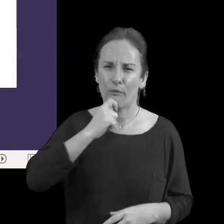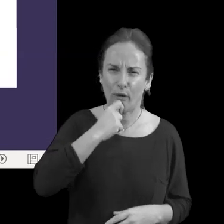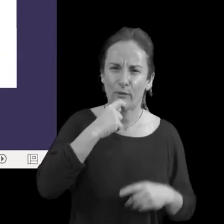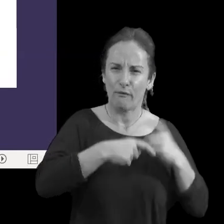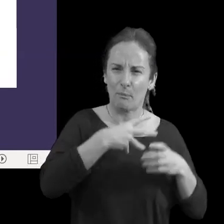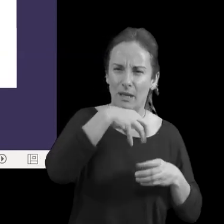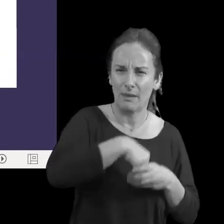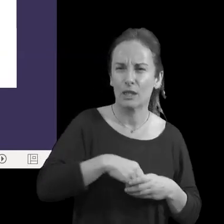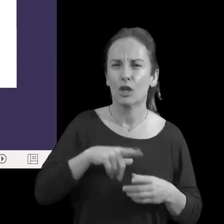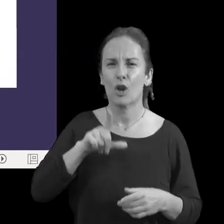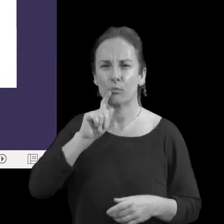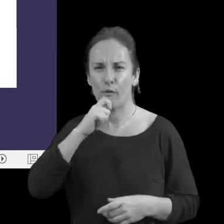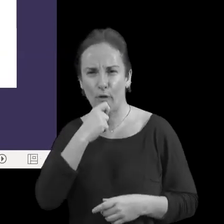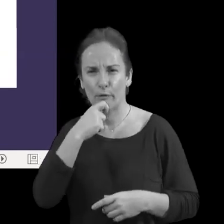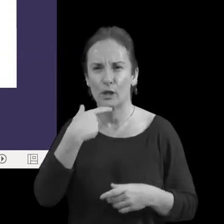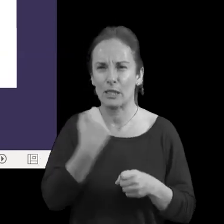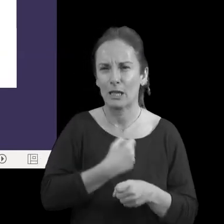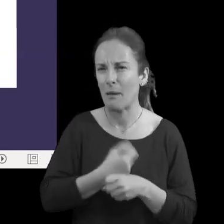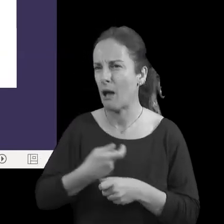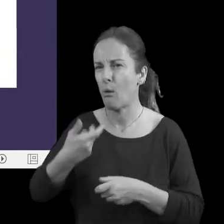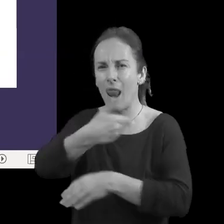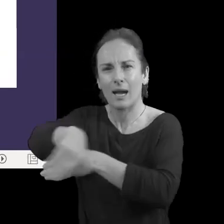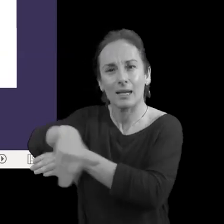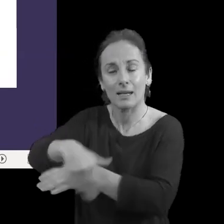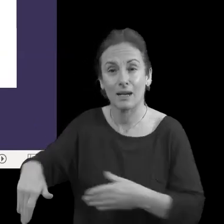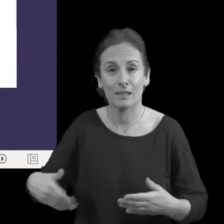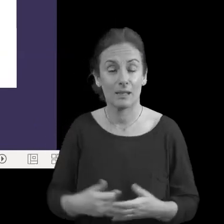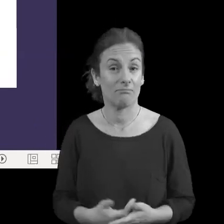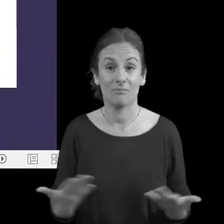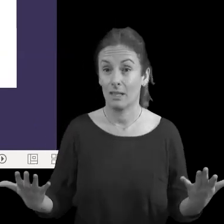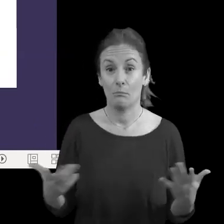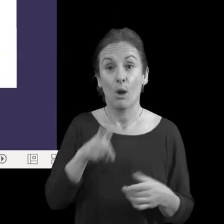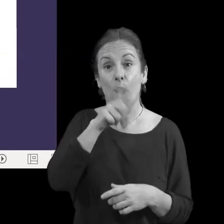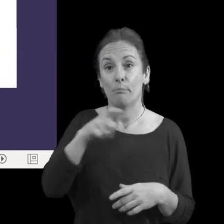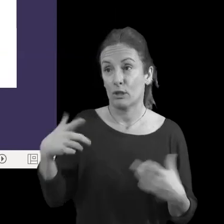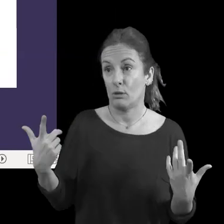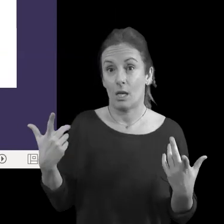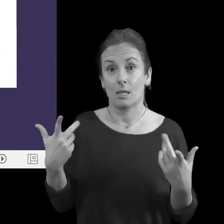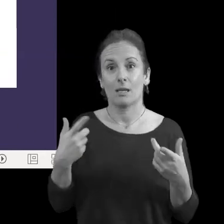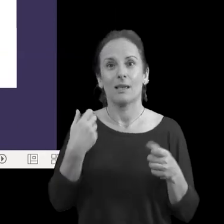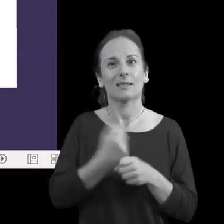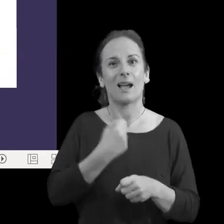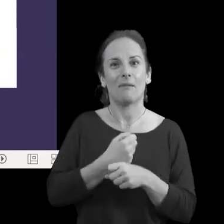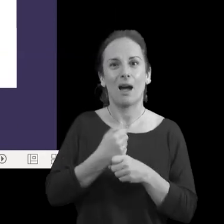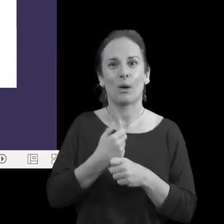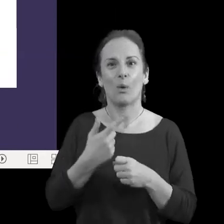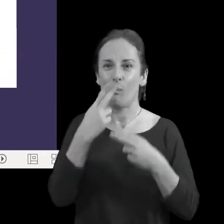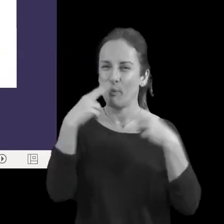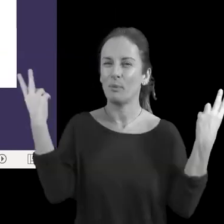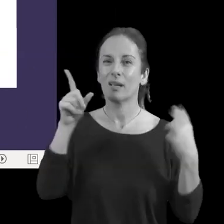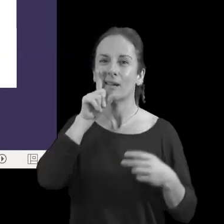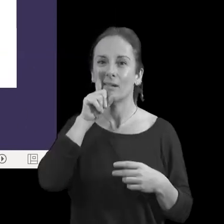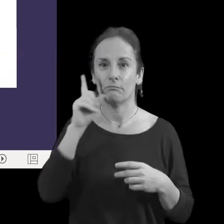Este es uno de los grandes temas, ¿no? La gente no es visible en el mercado laboral porque es muy costoso.